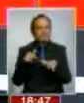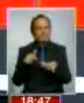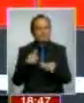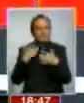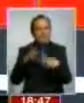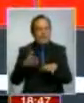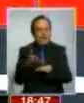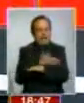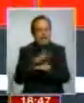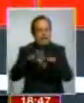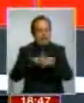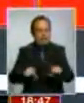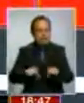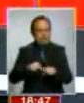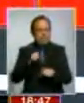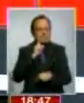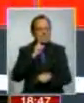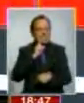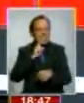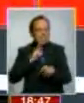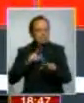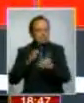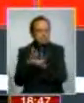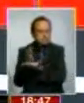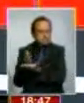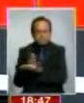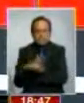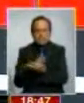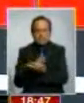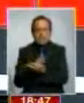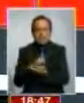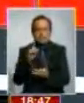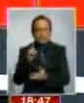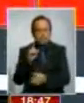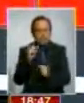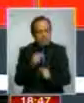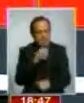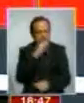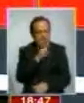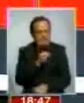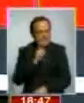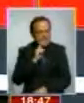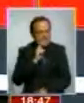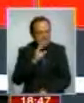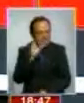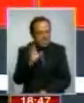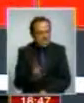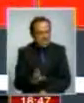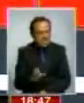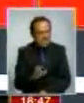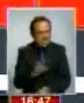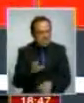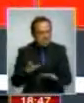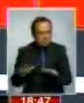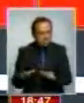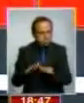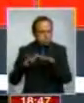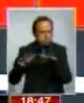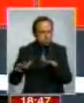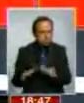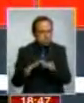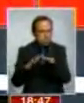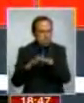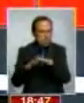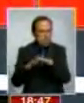de las elecciones. ¿Quién concertó esta acción? Y usted podría identificar también, es un movimiento que tendrá que